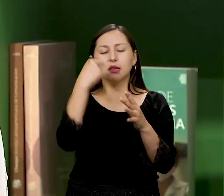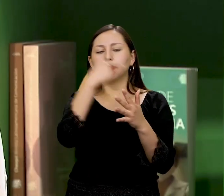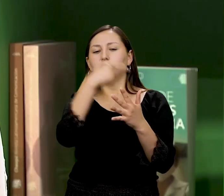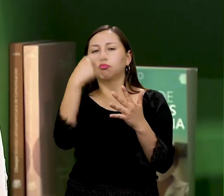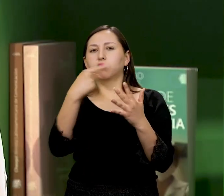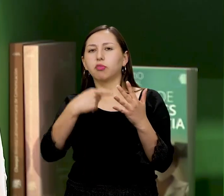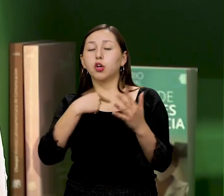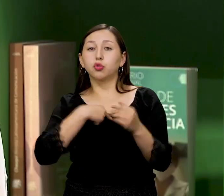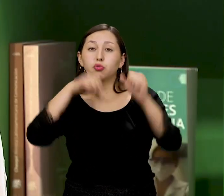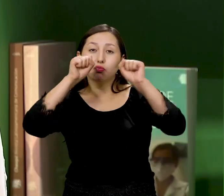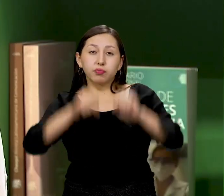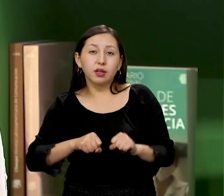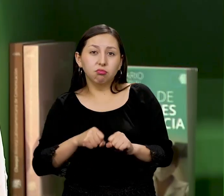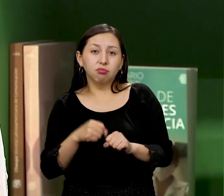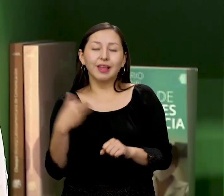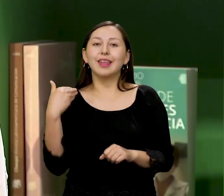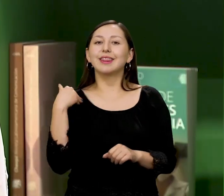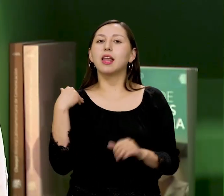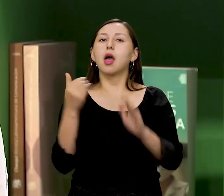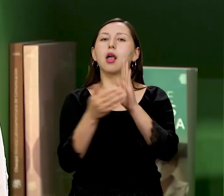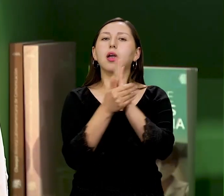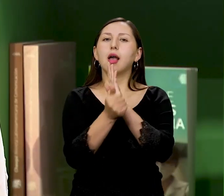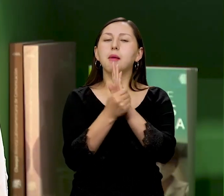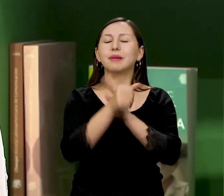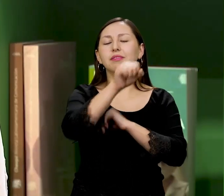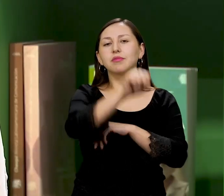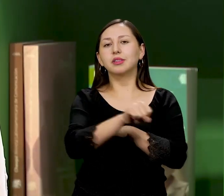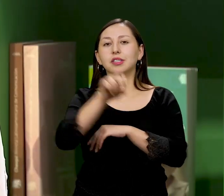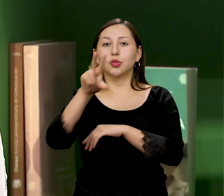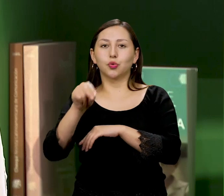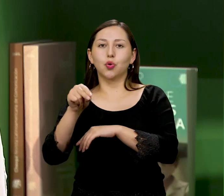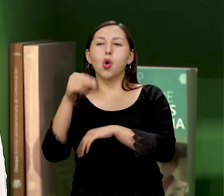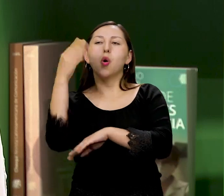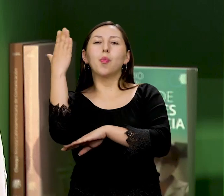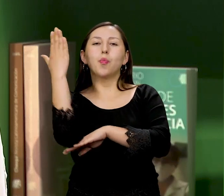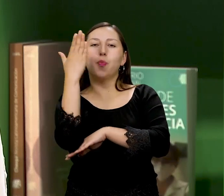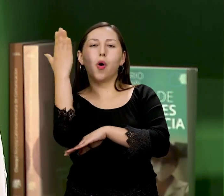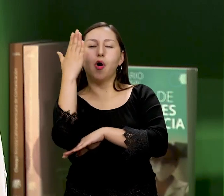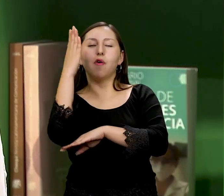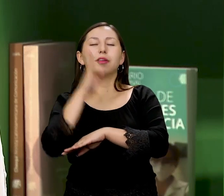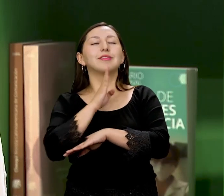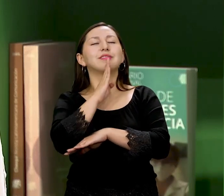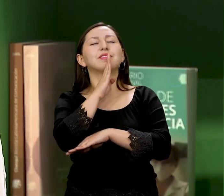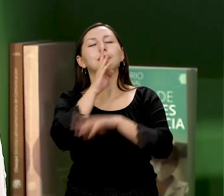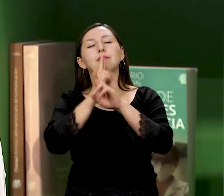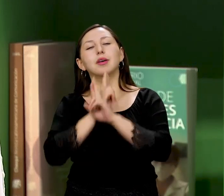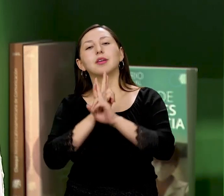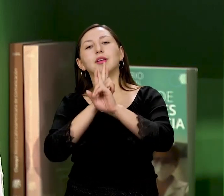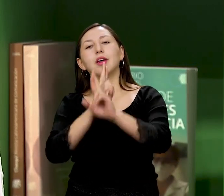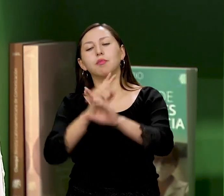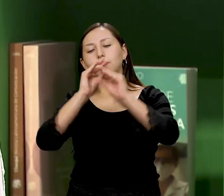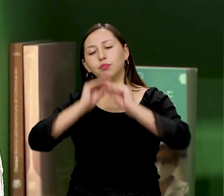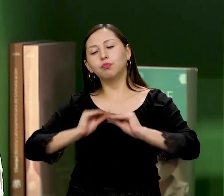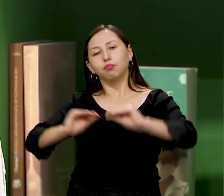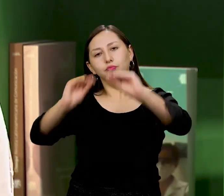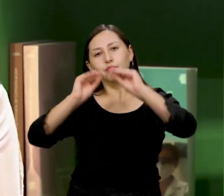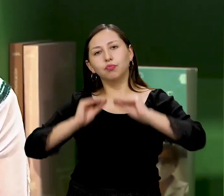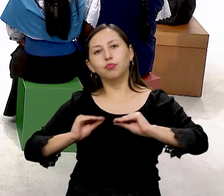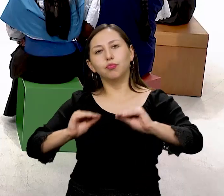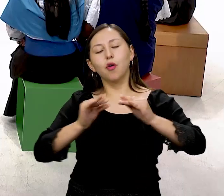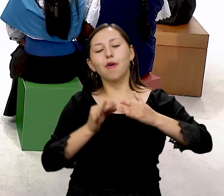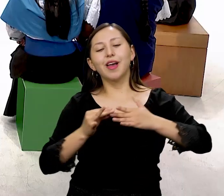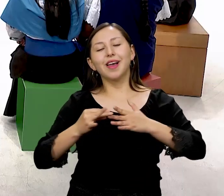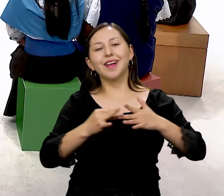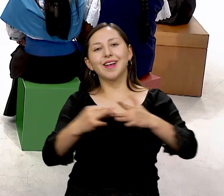cree que yo podría seguir? O sea, preguntarles a nuestros profesores, que ellos siempre van a estar abiertos a respondernos. Uh-huh. Pero